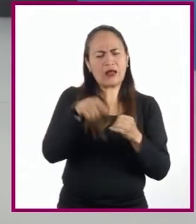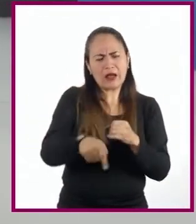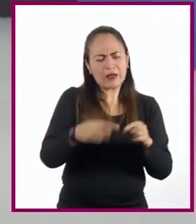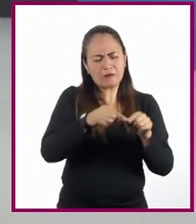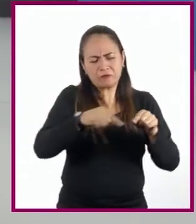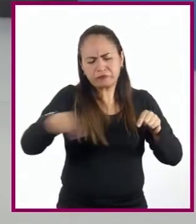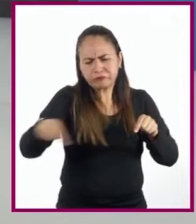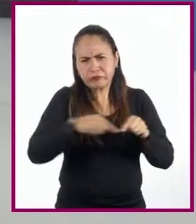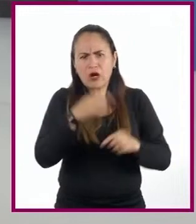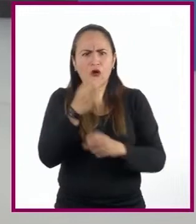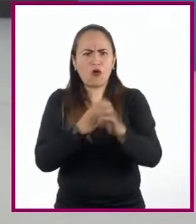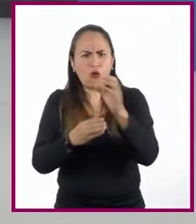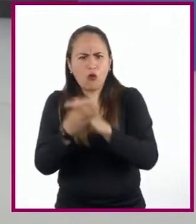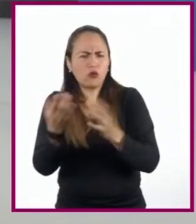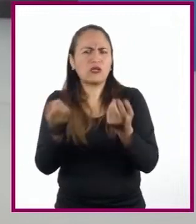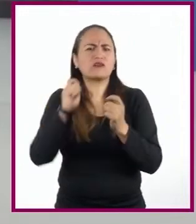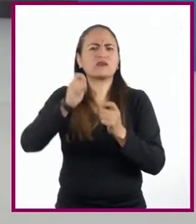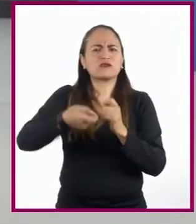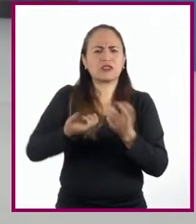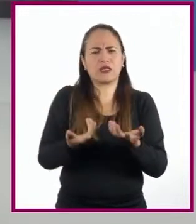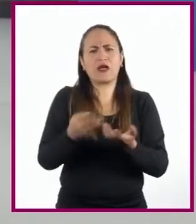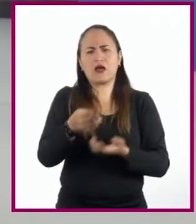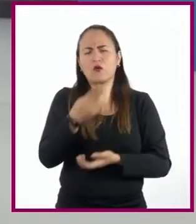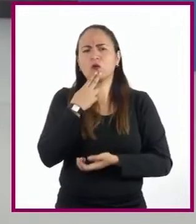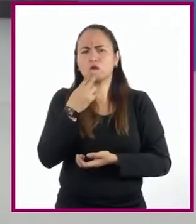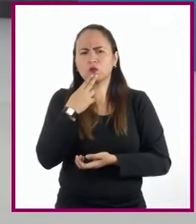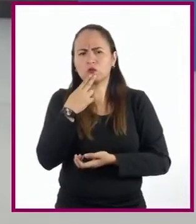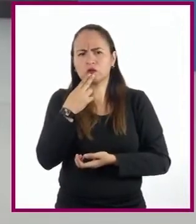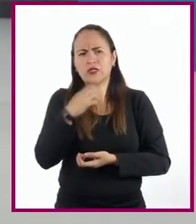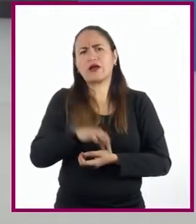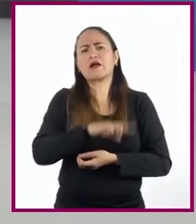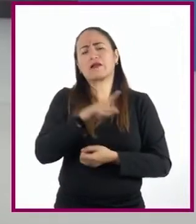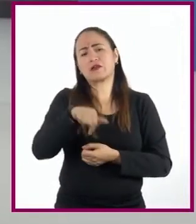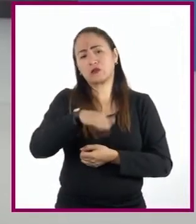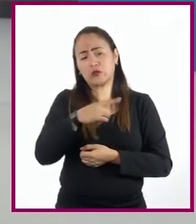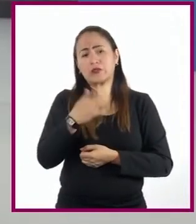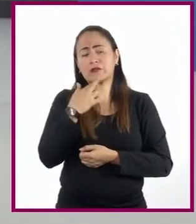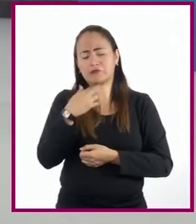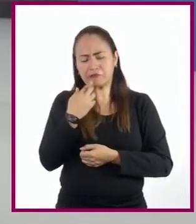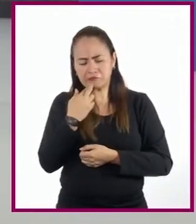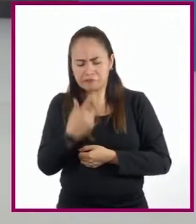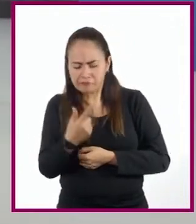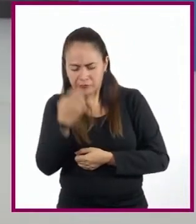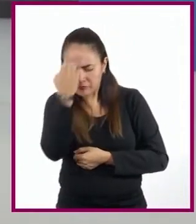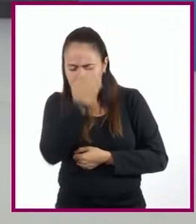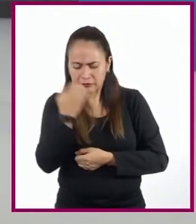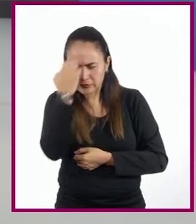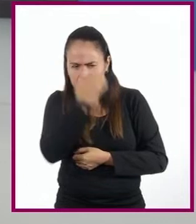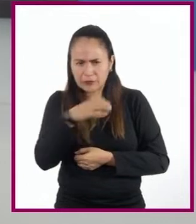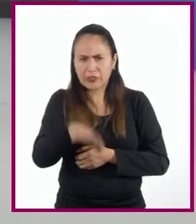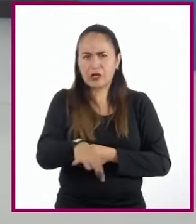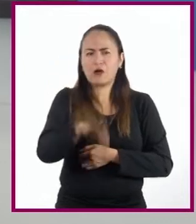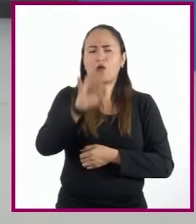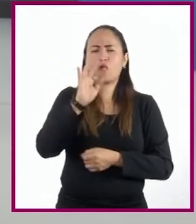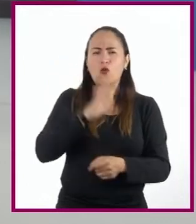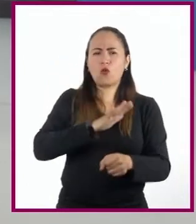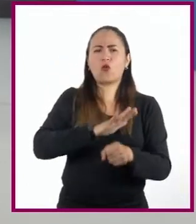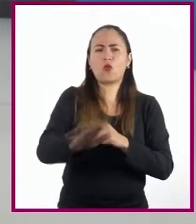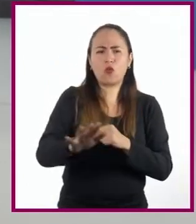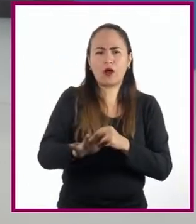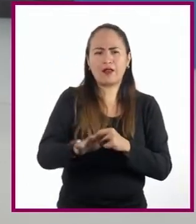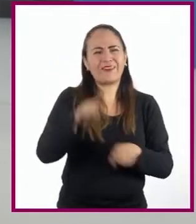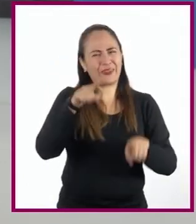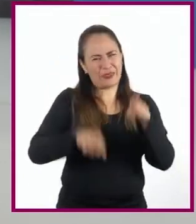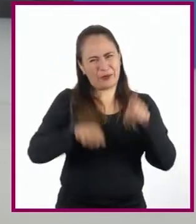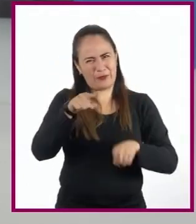ellos, ya que nos será de utilidad para determinar cuál es la unidad más apropiada para realizar la medida en las situaciones